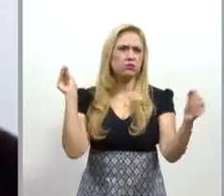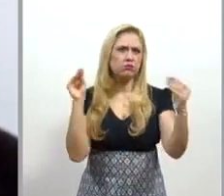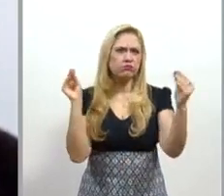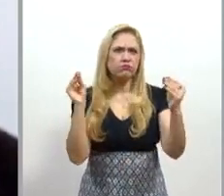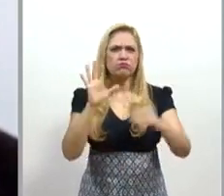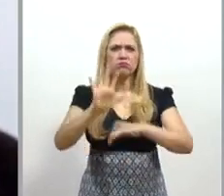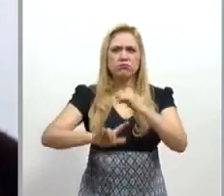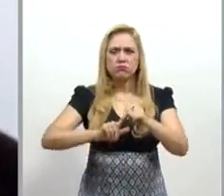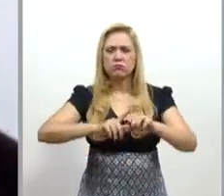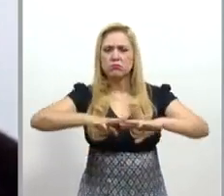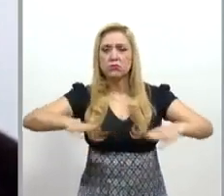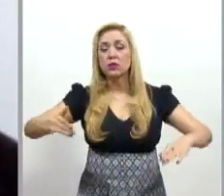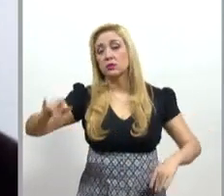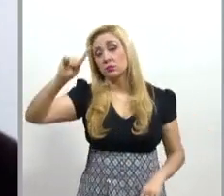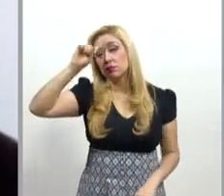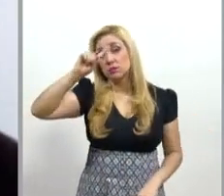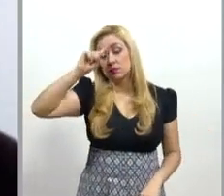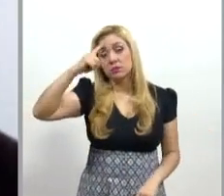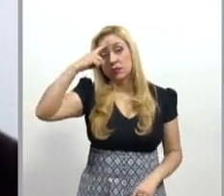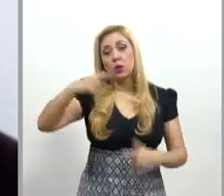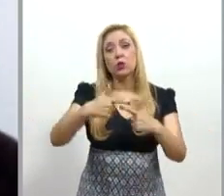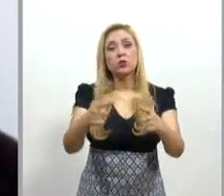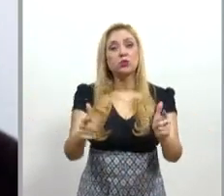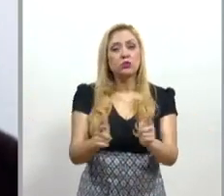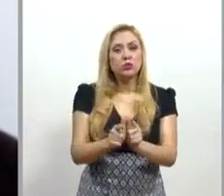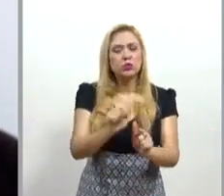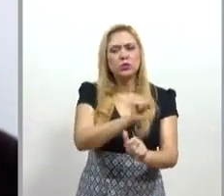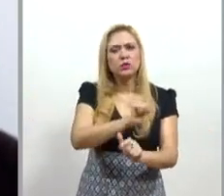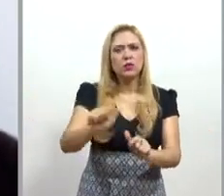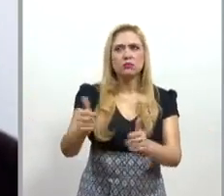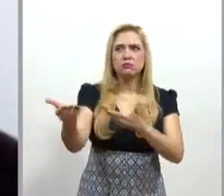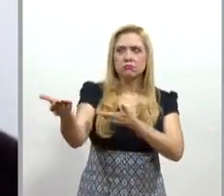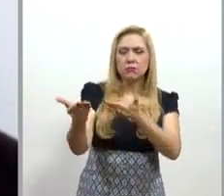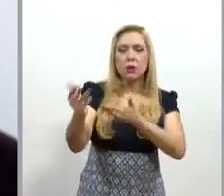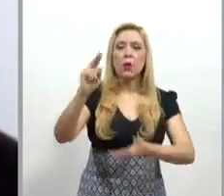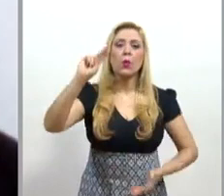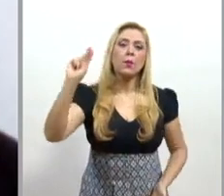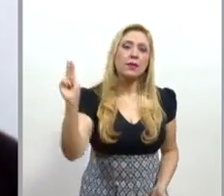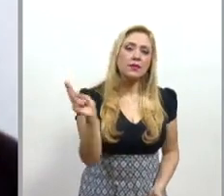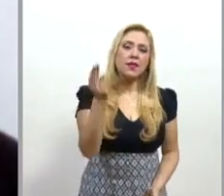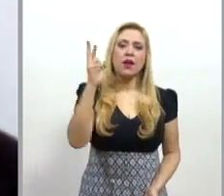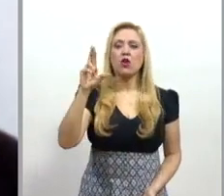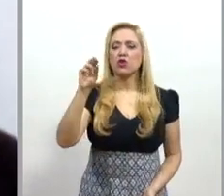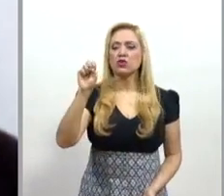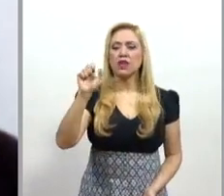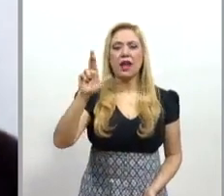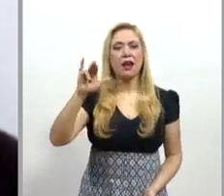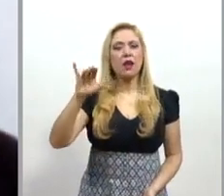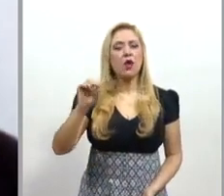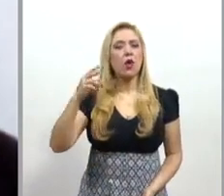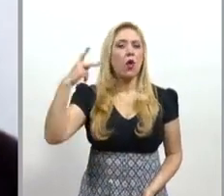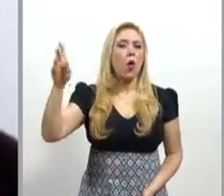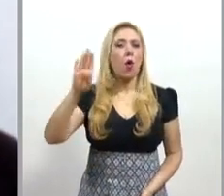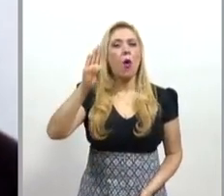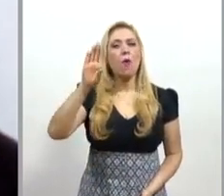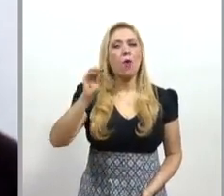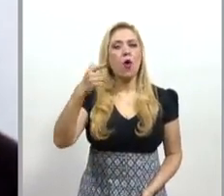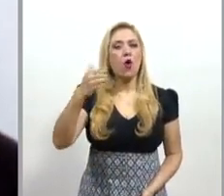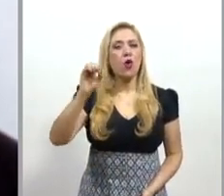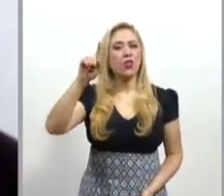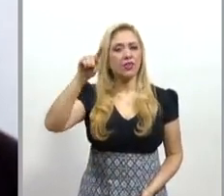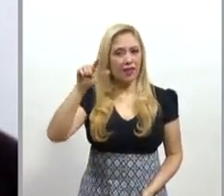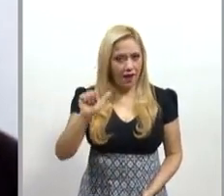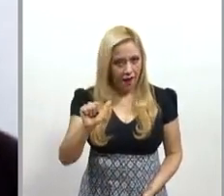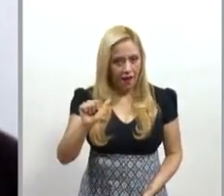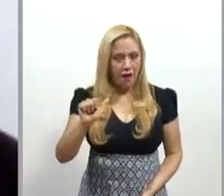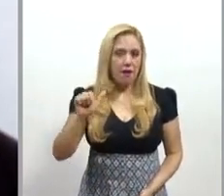Clínica Jurídica Grupo de Acciones Públicas en la Facultad de Jurisprudencia de la Universidad del Rosario en Bogotá, en donde se desempeña como profesora de